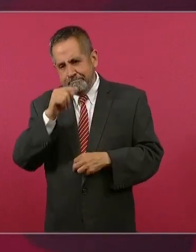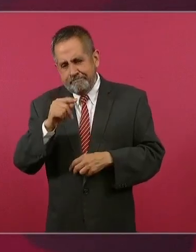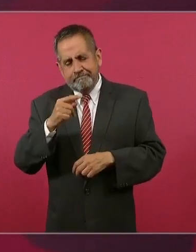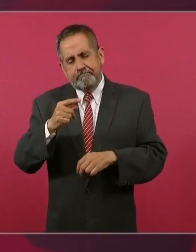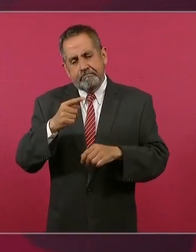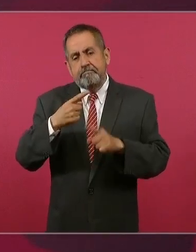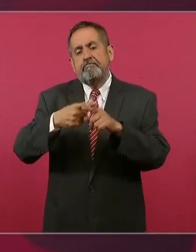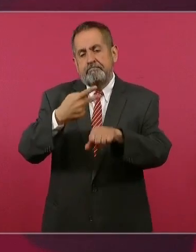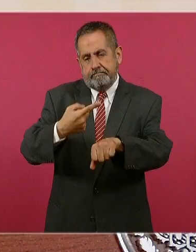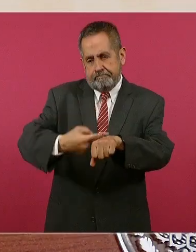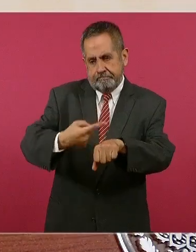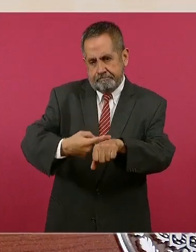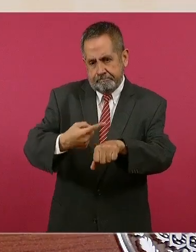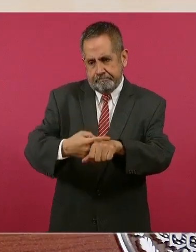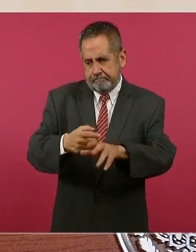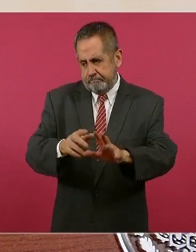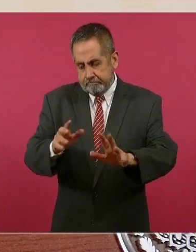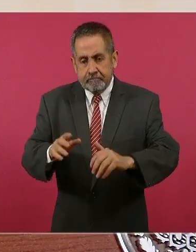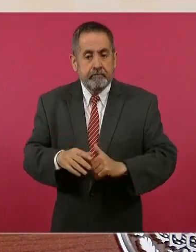Y